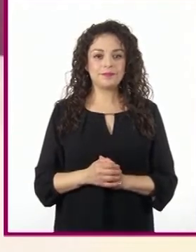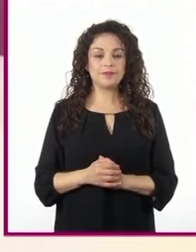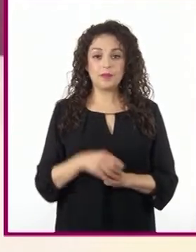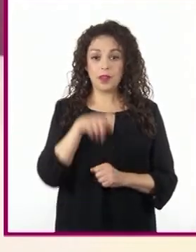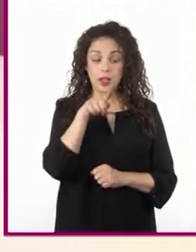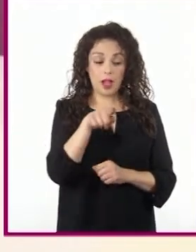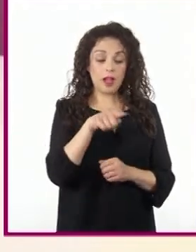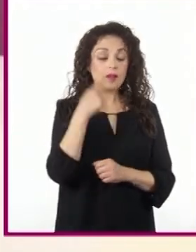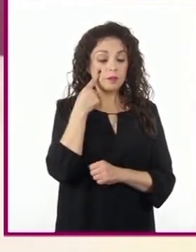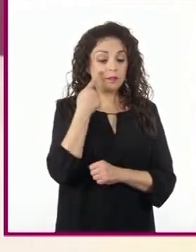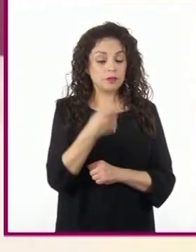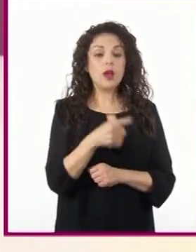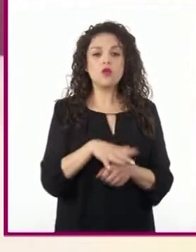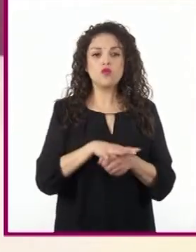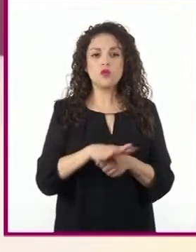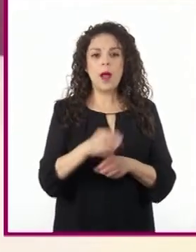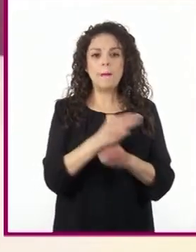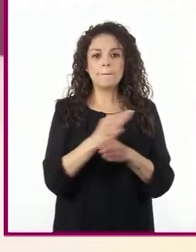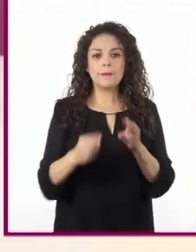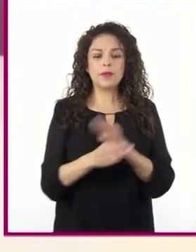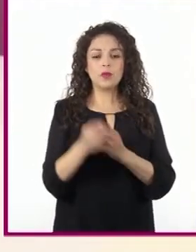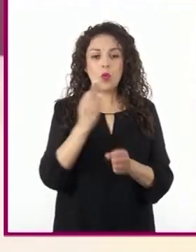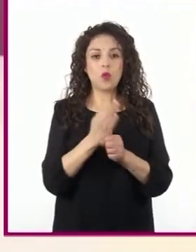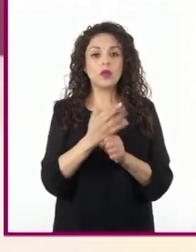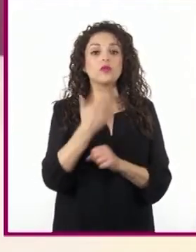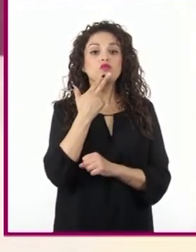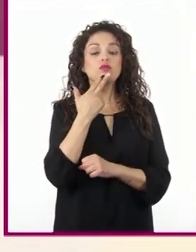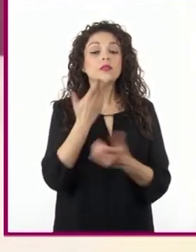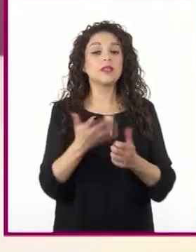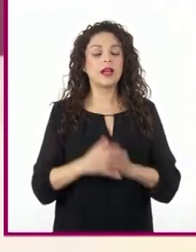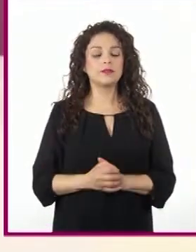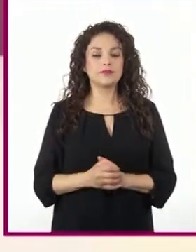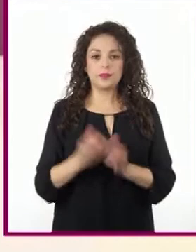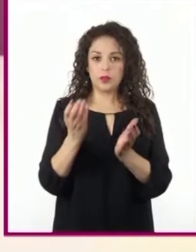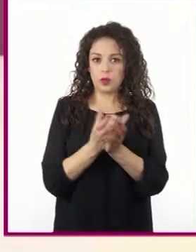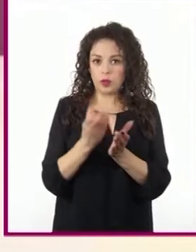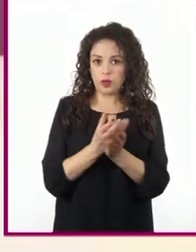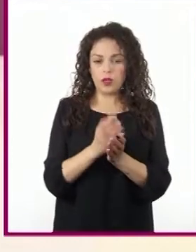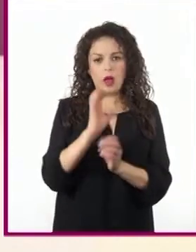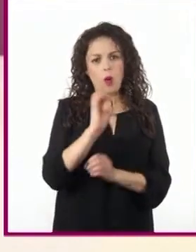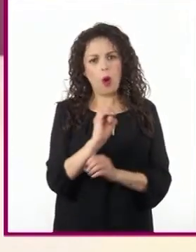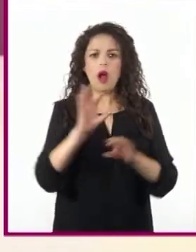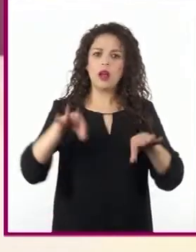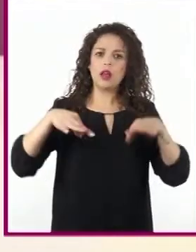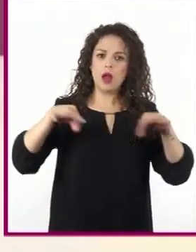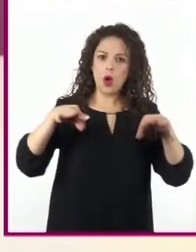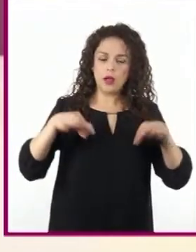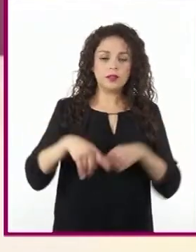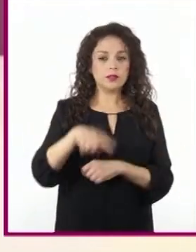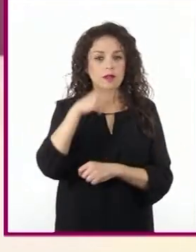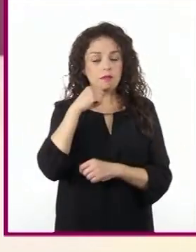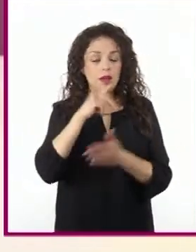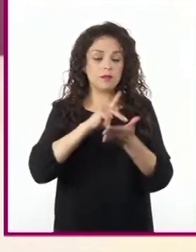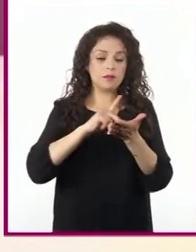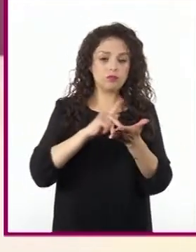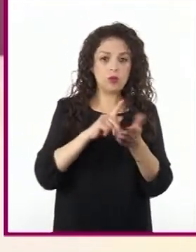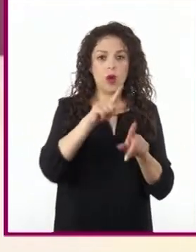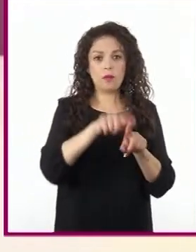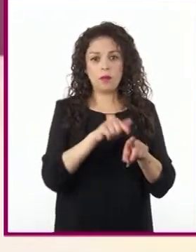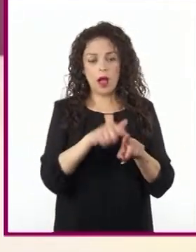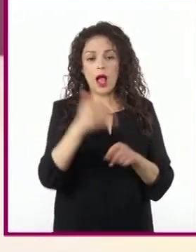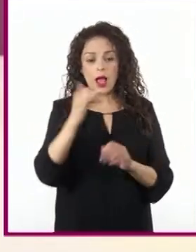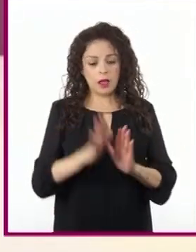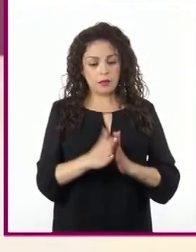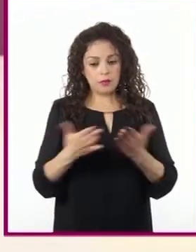de los materiales que vamos a utilizar en esta sesión: su cuaderno u hojas, bolígrafo o lápiz, colores y su